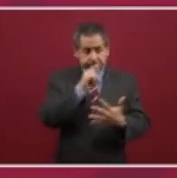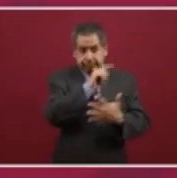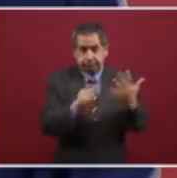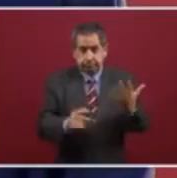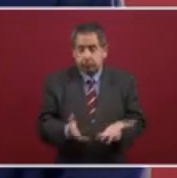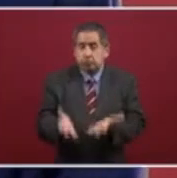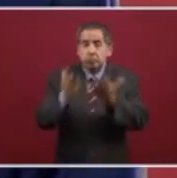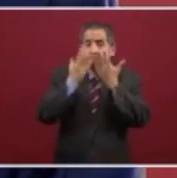seguridad.